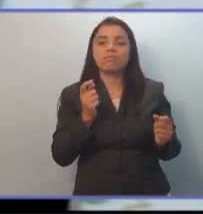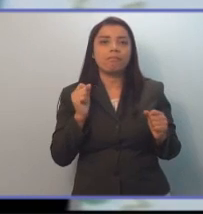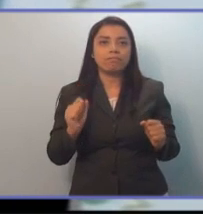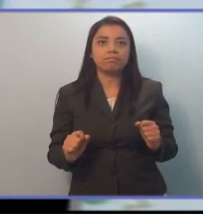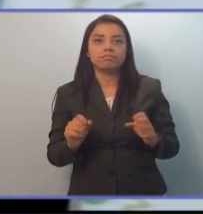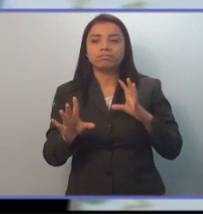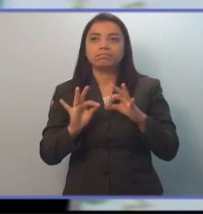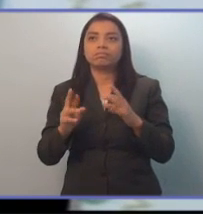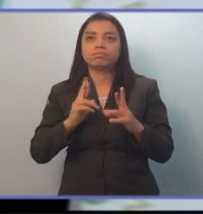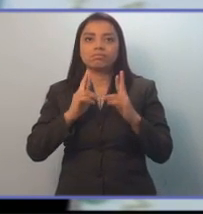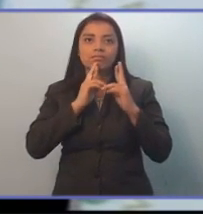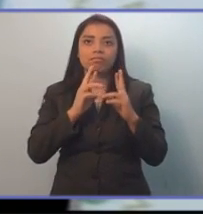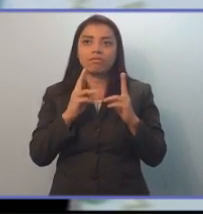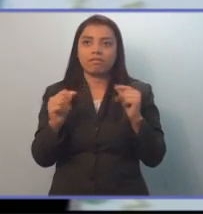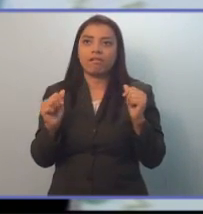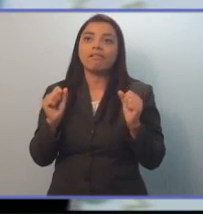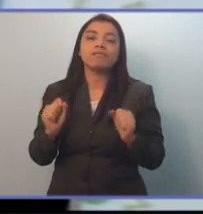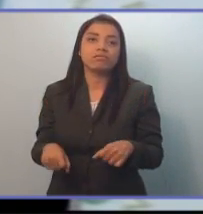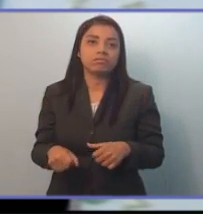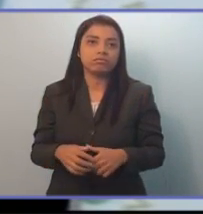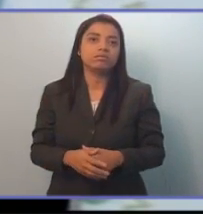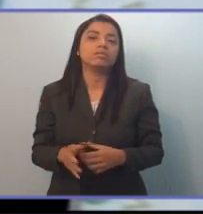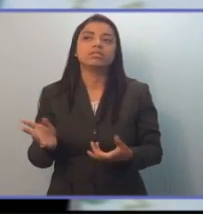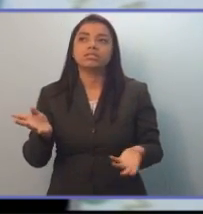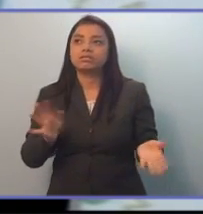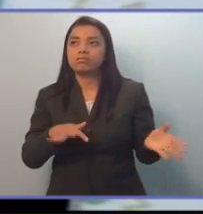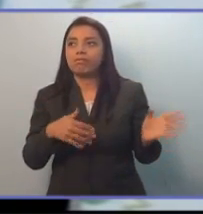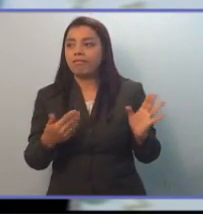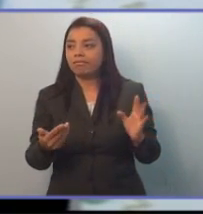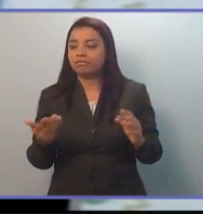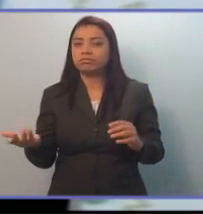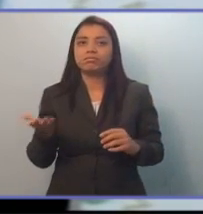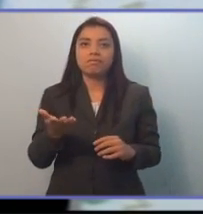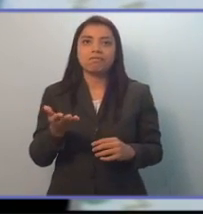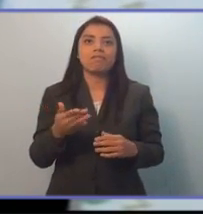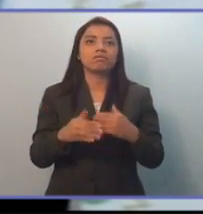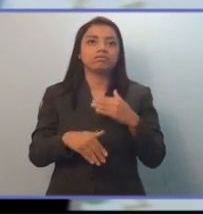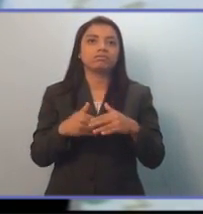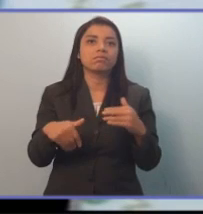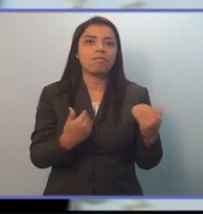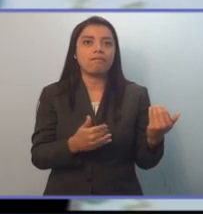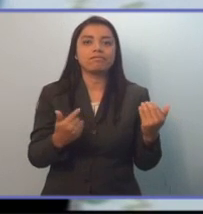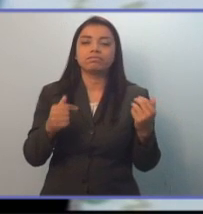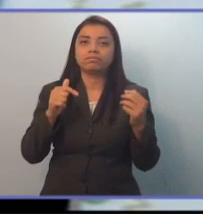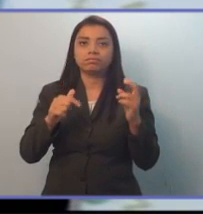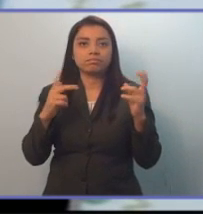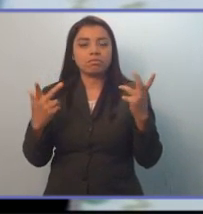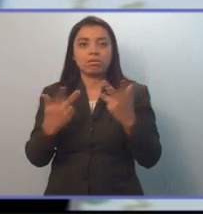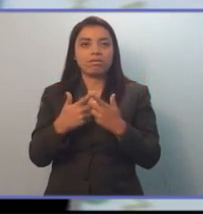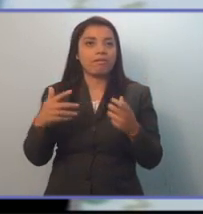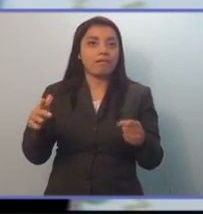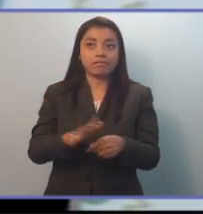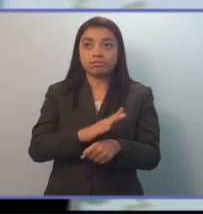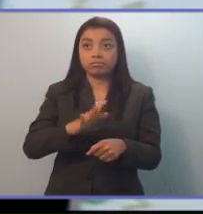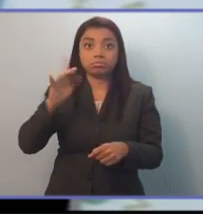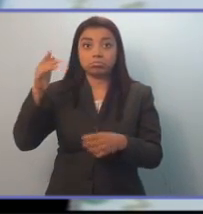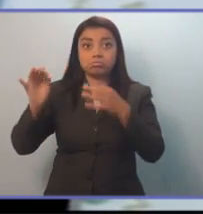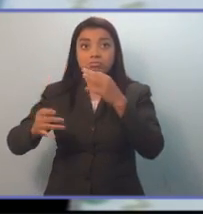dar algunas salidas alternas. Entonces muchas veces alguna de las partes no está conforme con la resolución que dicta el